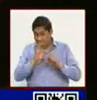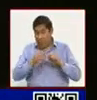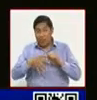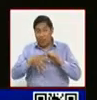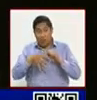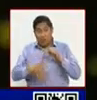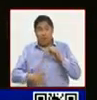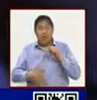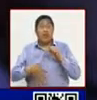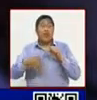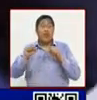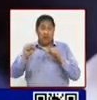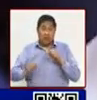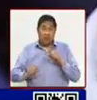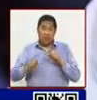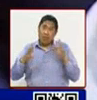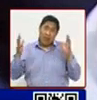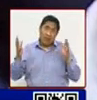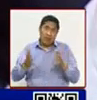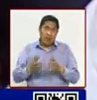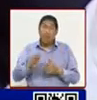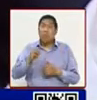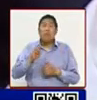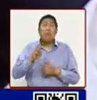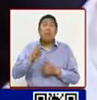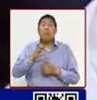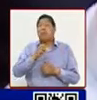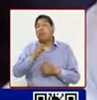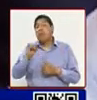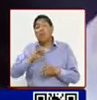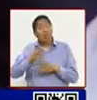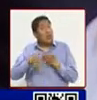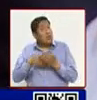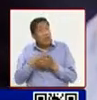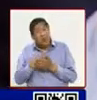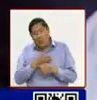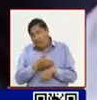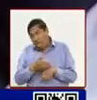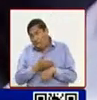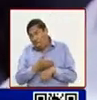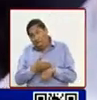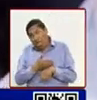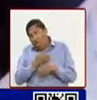CONMEBOL, Messi, no lo nombro a todos porque me pasaría